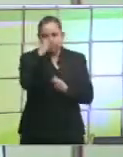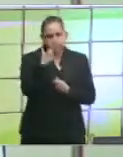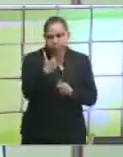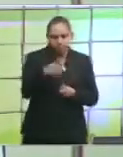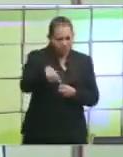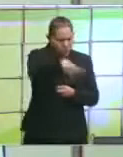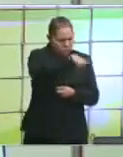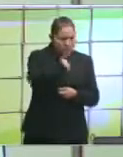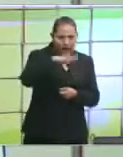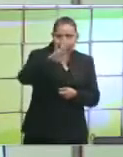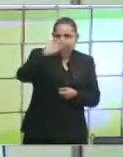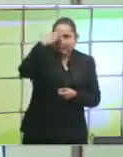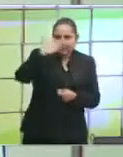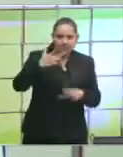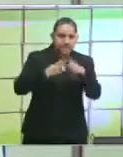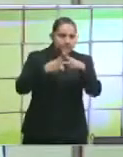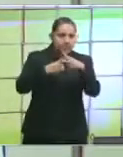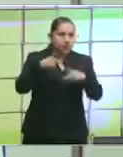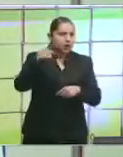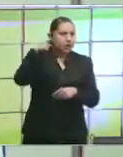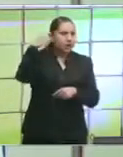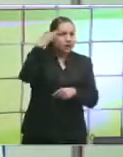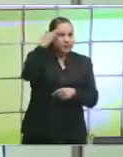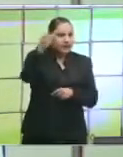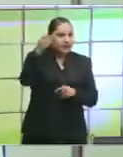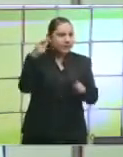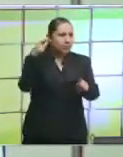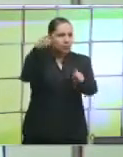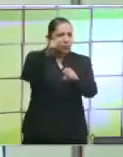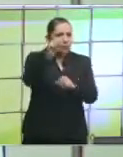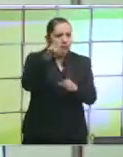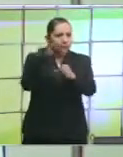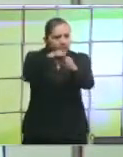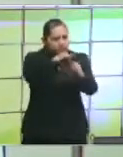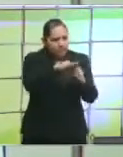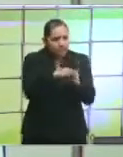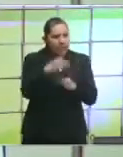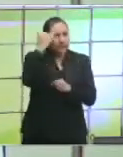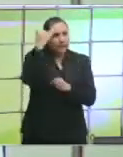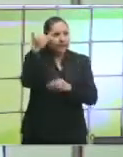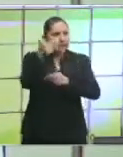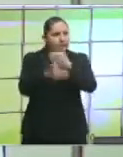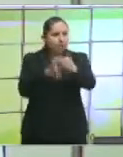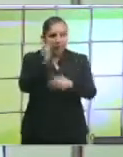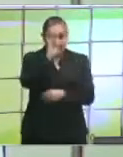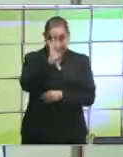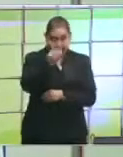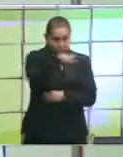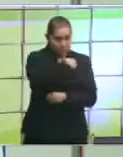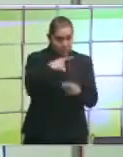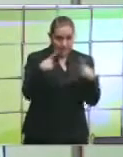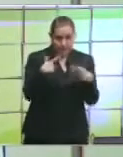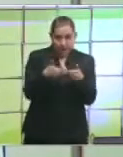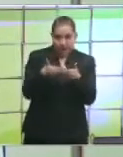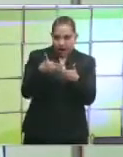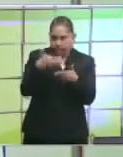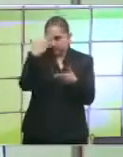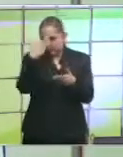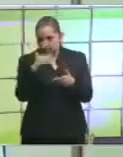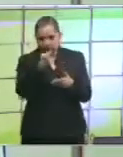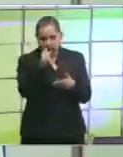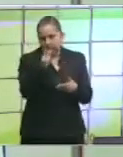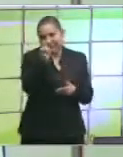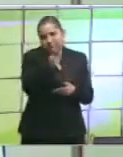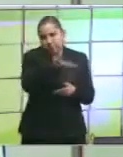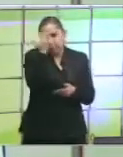cuando más o menos van a llegar los recursos y uno no prevé eso pues es que no está entendiendo lo que está haciendo pero porque amazon se mueven por ciclos los